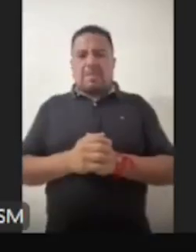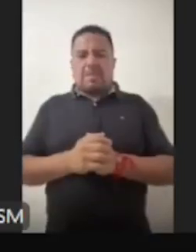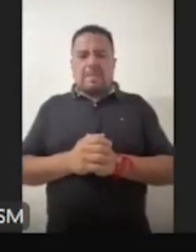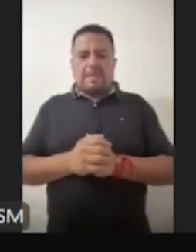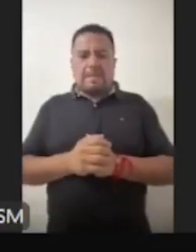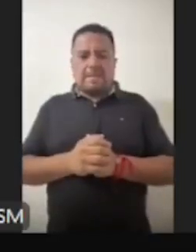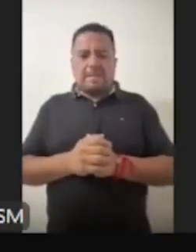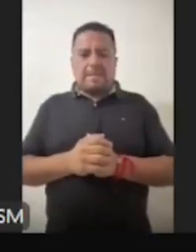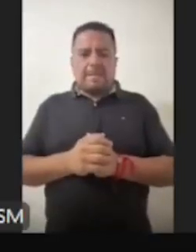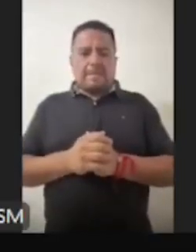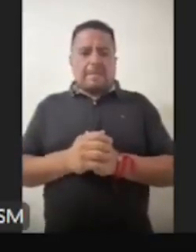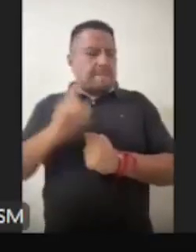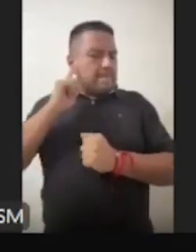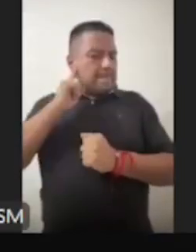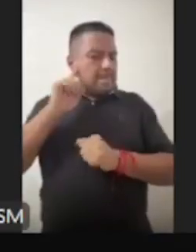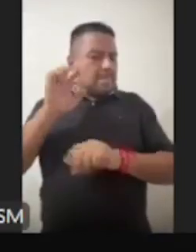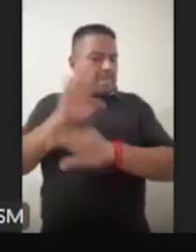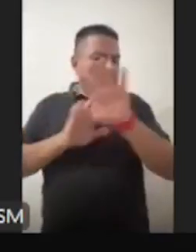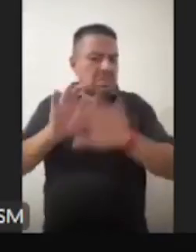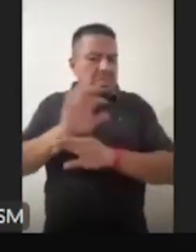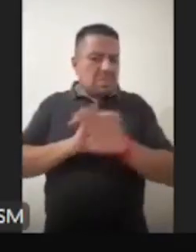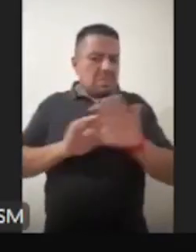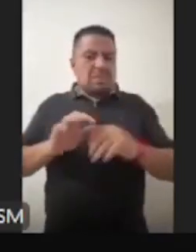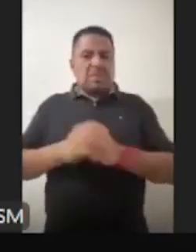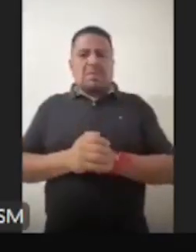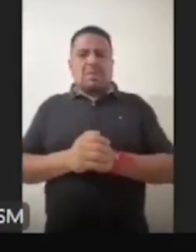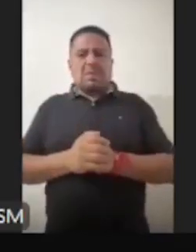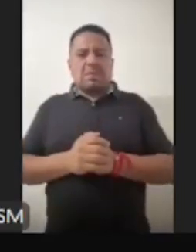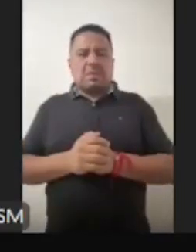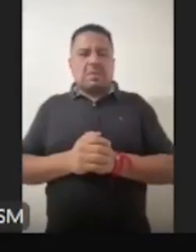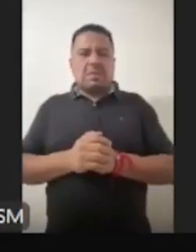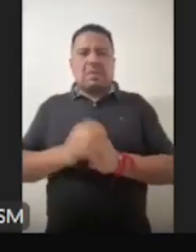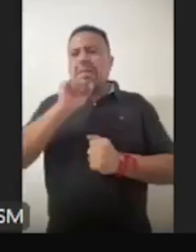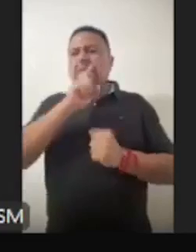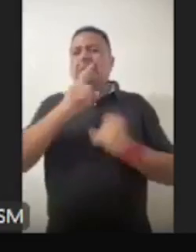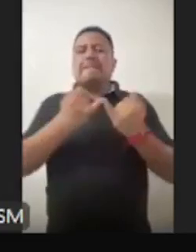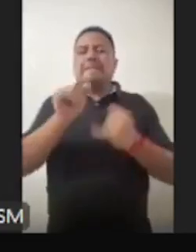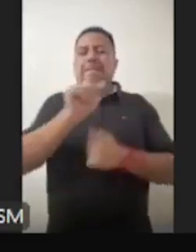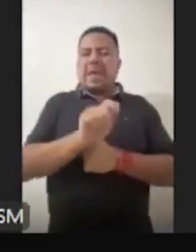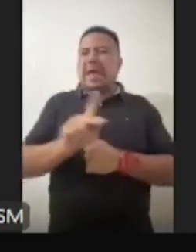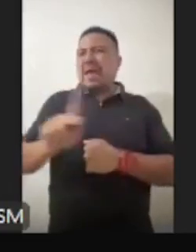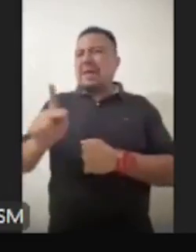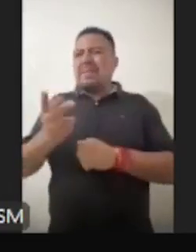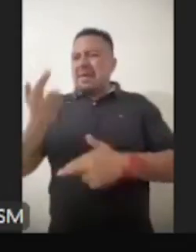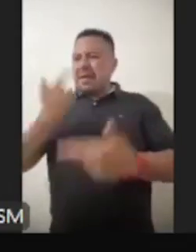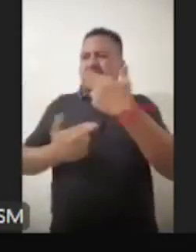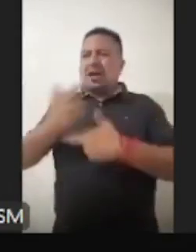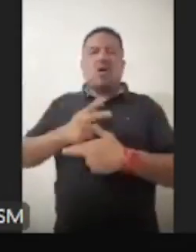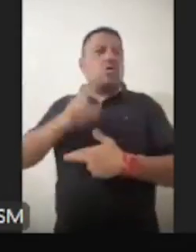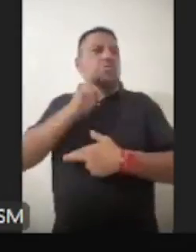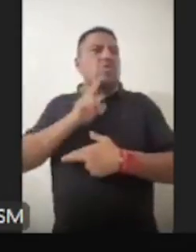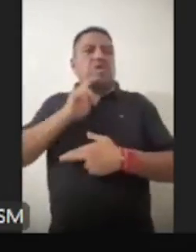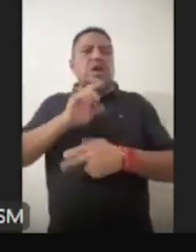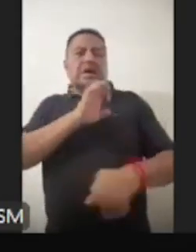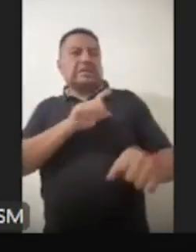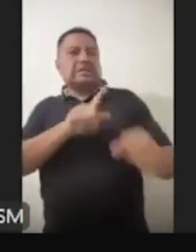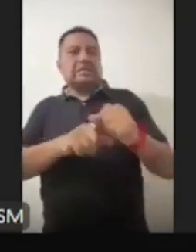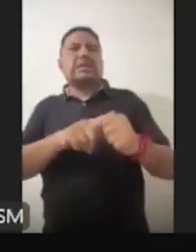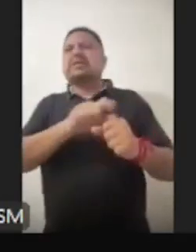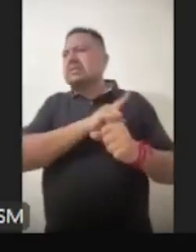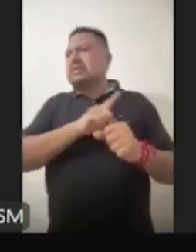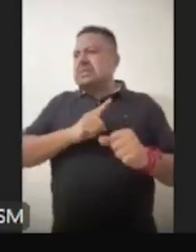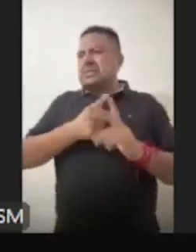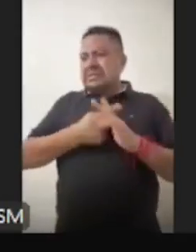de llamadas de un teléfono y de la aplicación de la reversión de la carga de la prueba. En el particular caso, se tiene que, a partir de